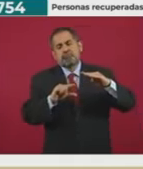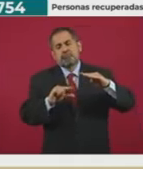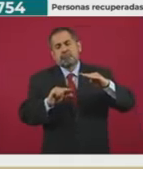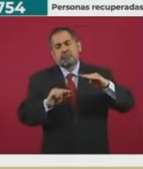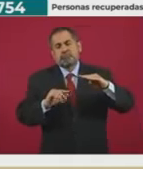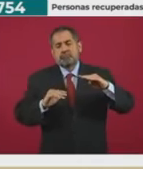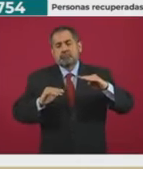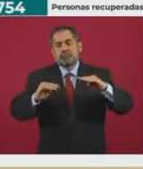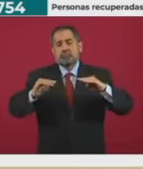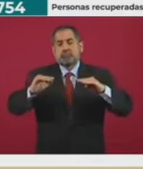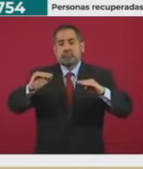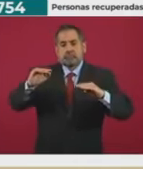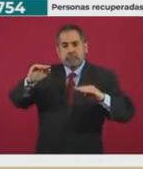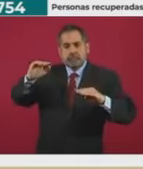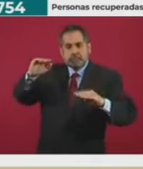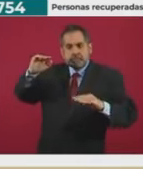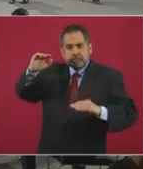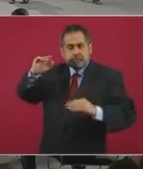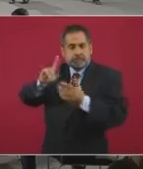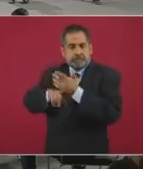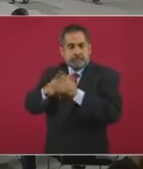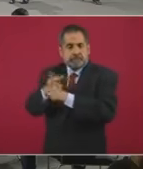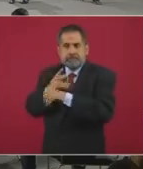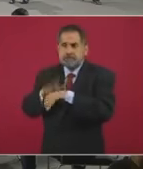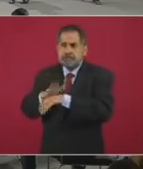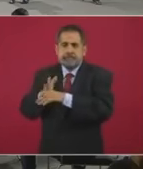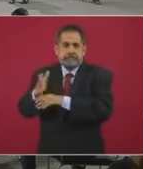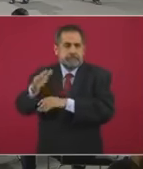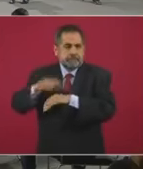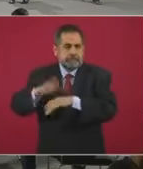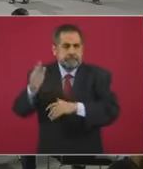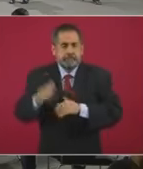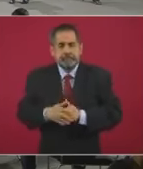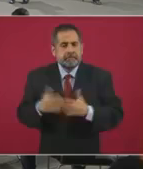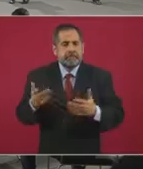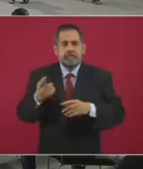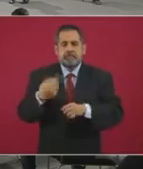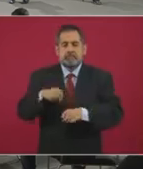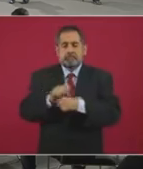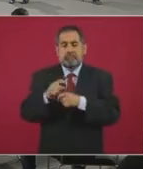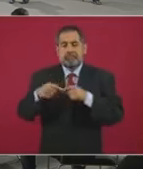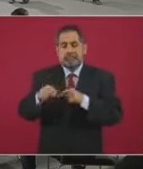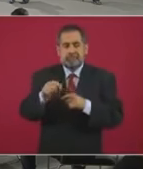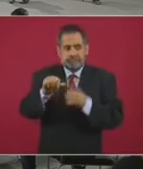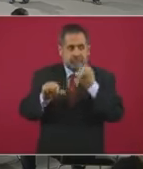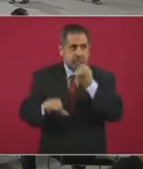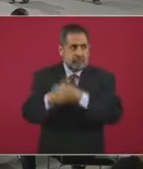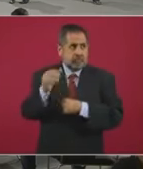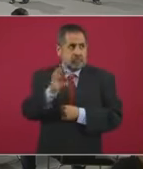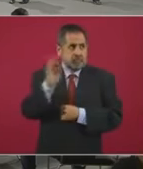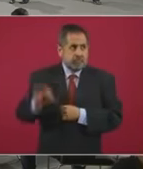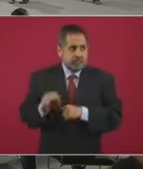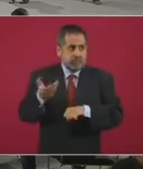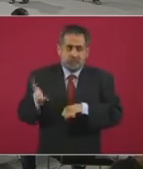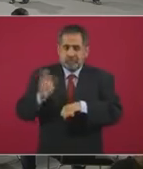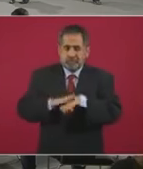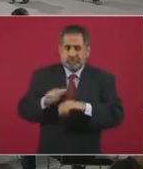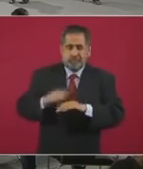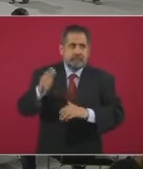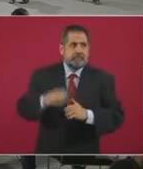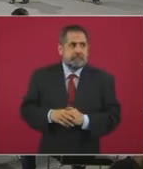continúa esta trayectoria de ascenso. Y tenemos a la apertura de la semana un incremento de 11%.